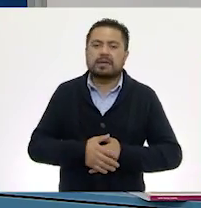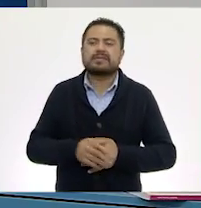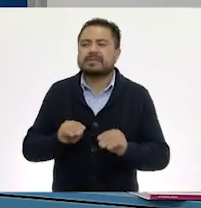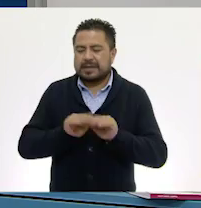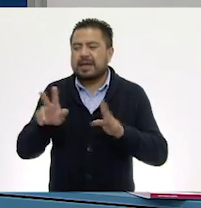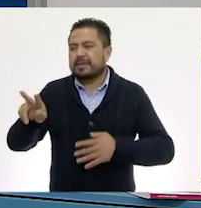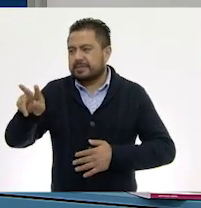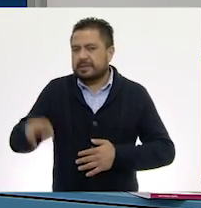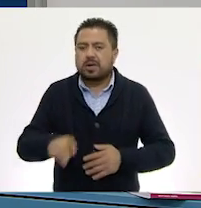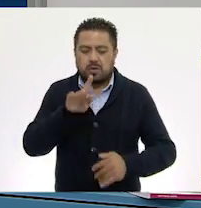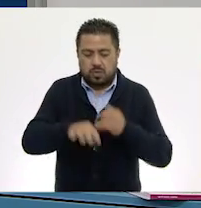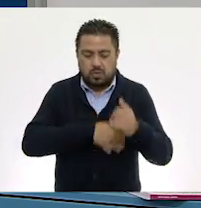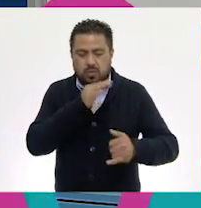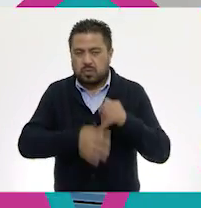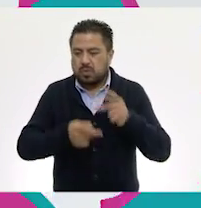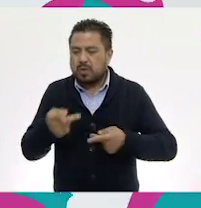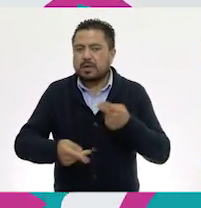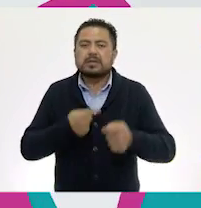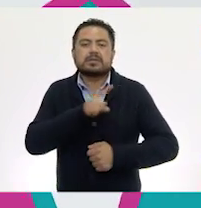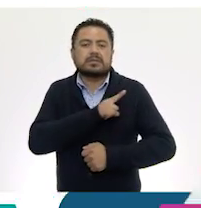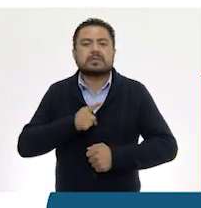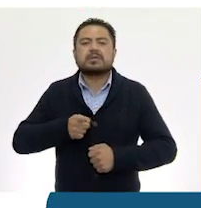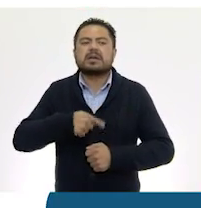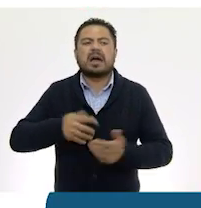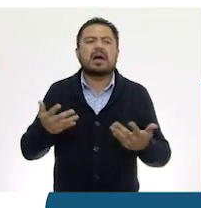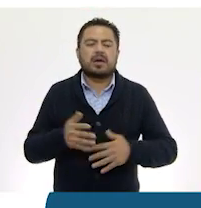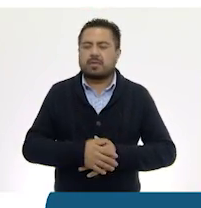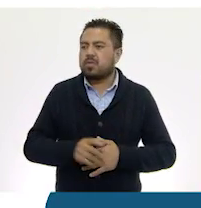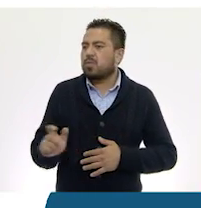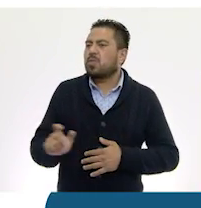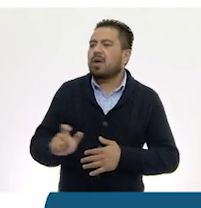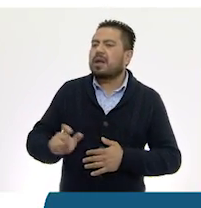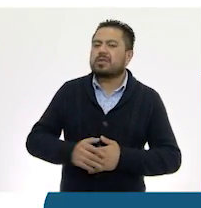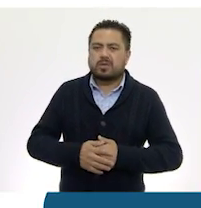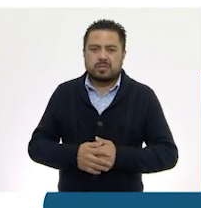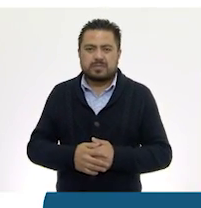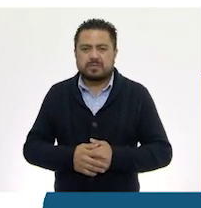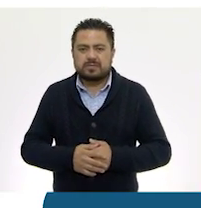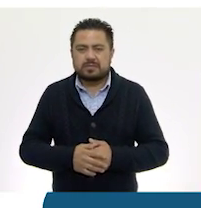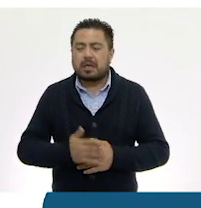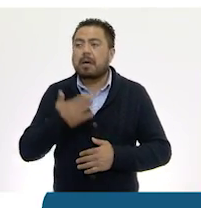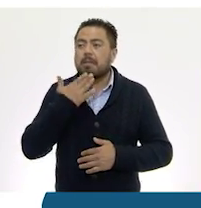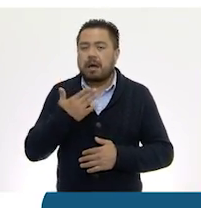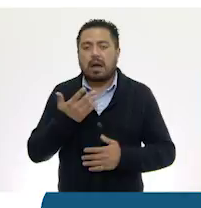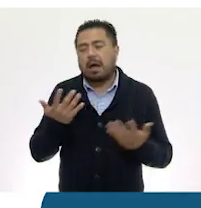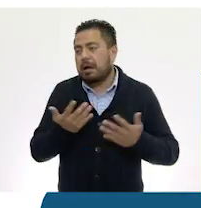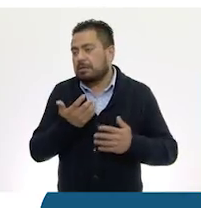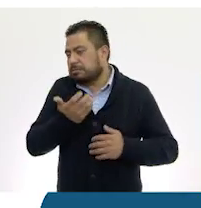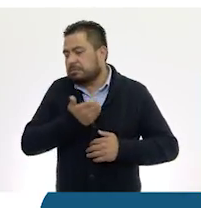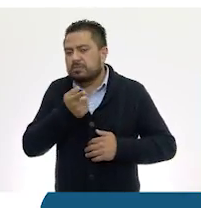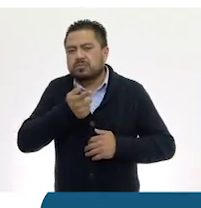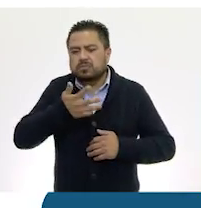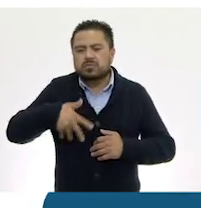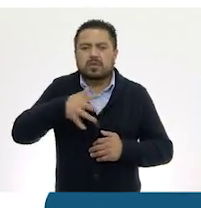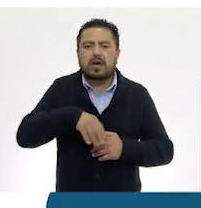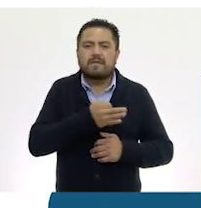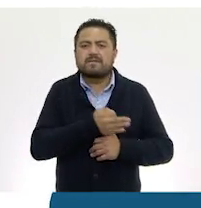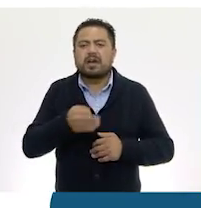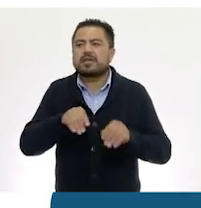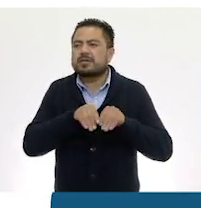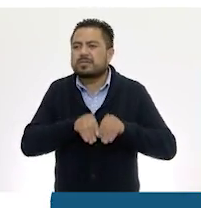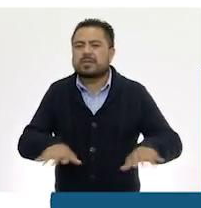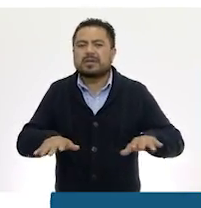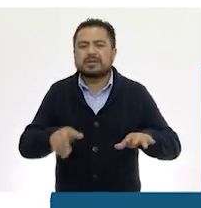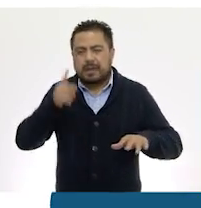es verdad. La última pregunta que debemos hacernos es ¿cuándo? Una buena práctica es buscar la fecha de